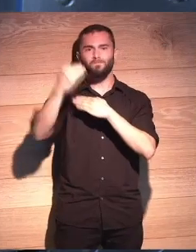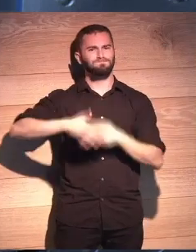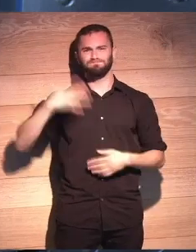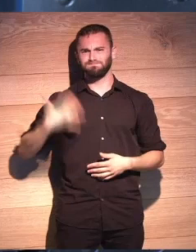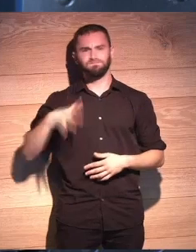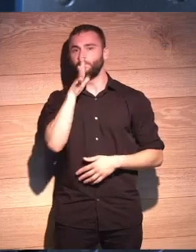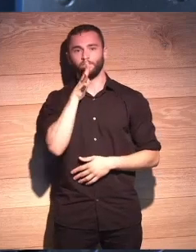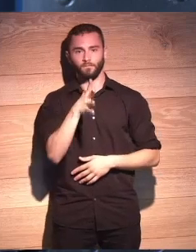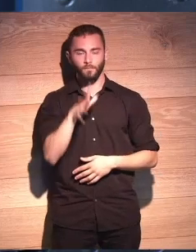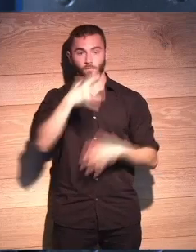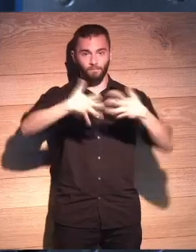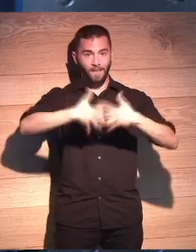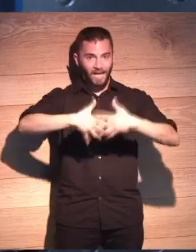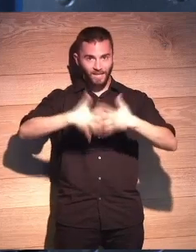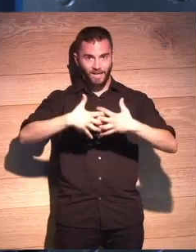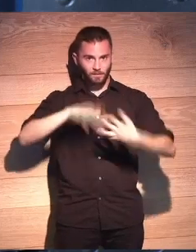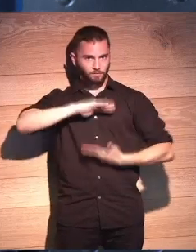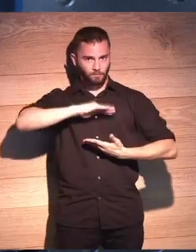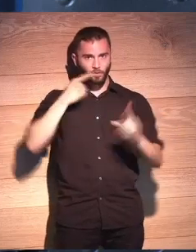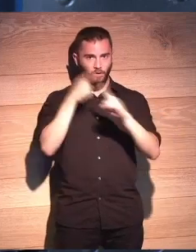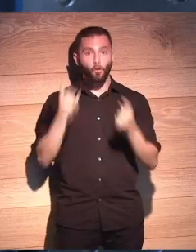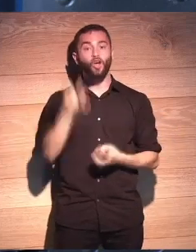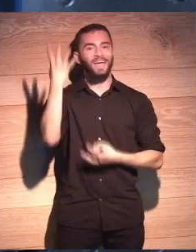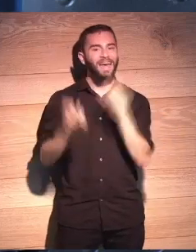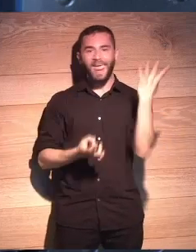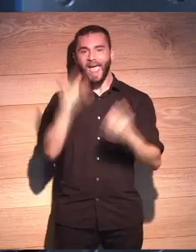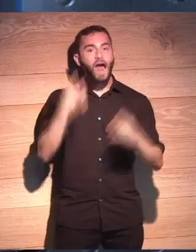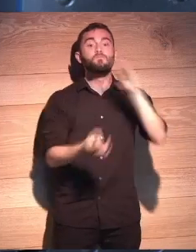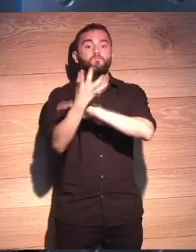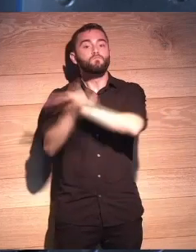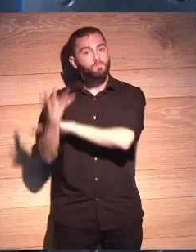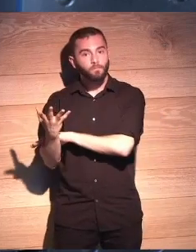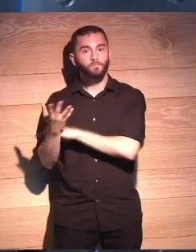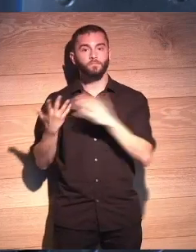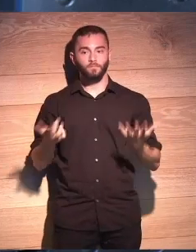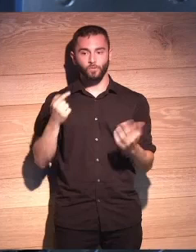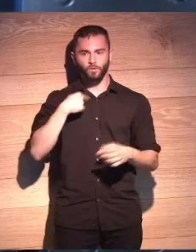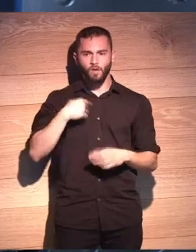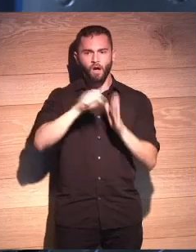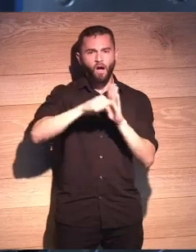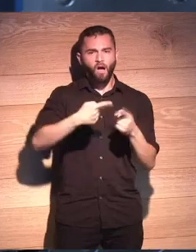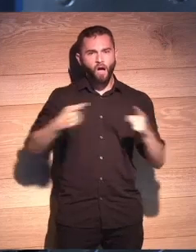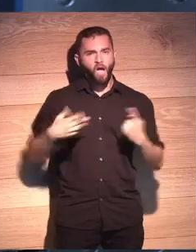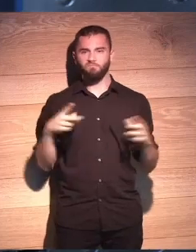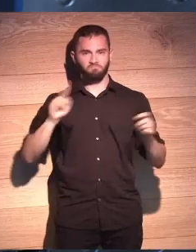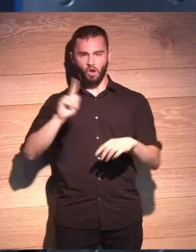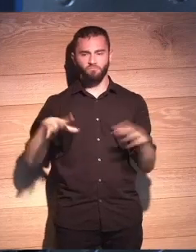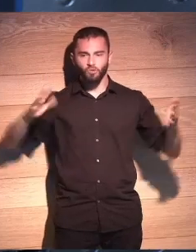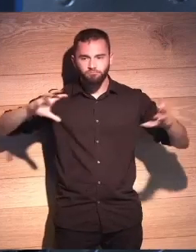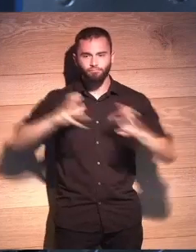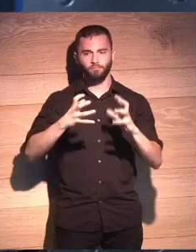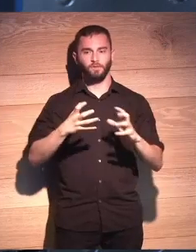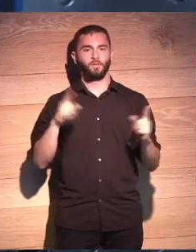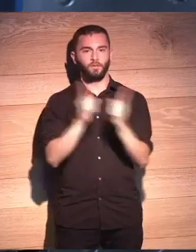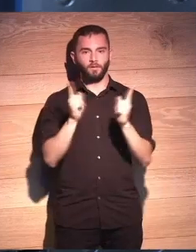cualitativo espectacular. Las máquinas son capaces de crear. Esto no os voy a contar el rollo, os lo voy a hacer breve, pero para que os hagáis la